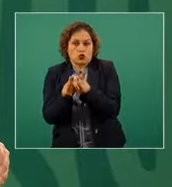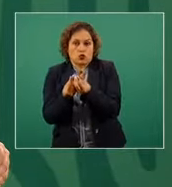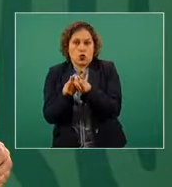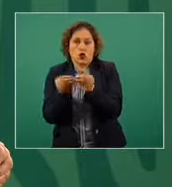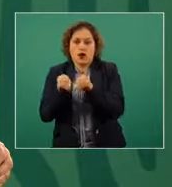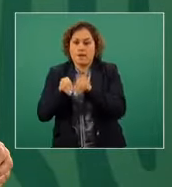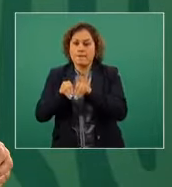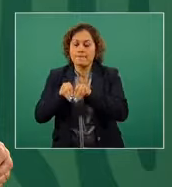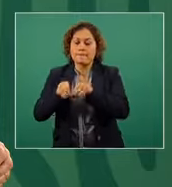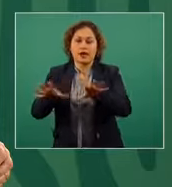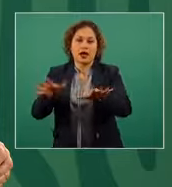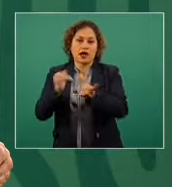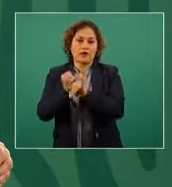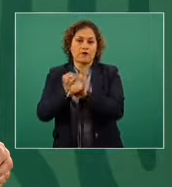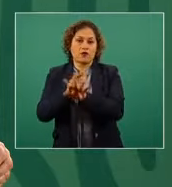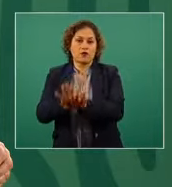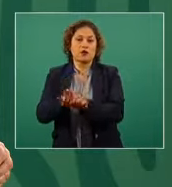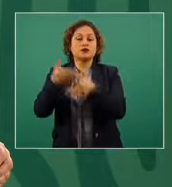nutricional.